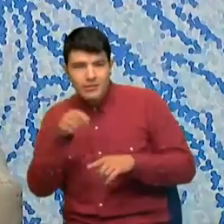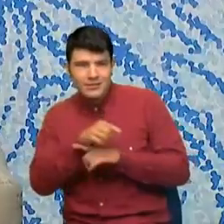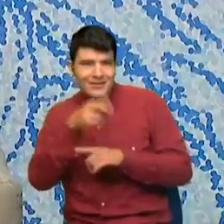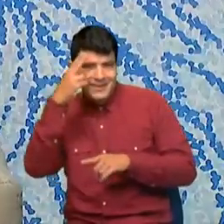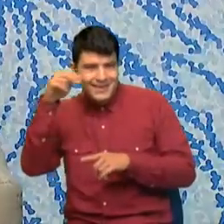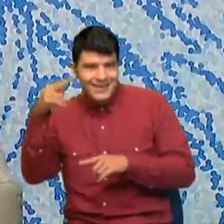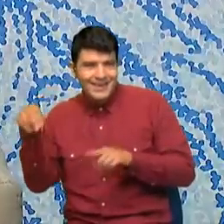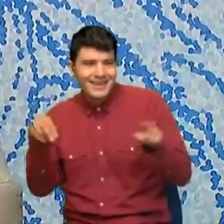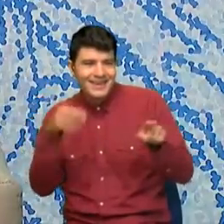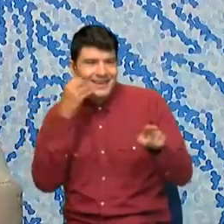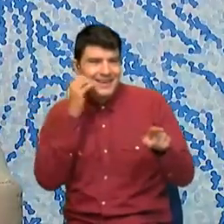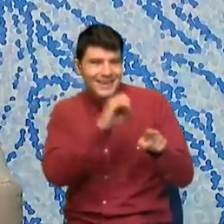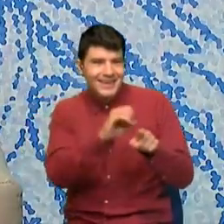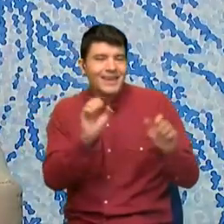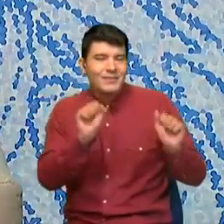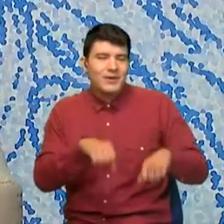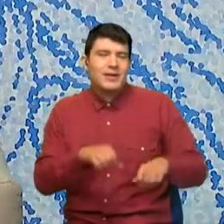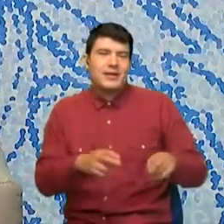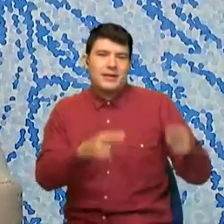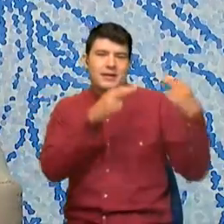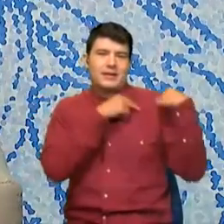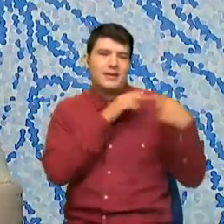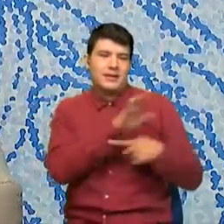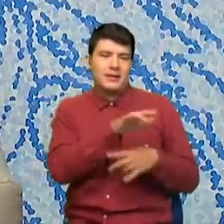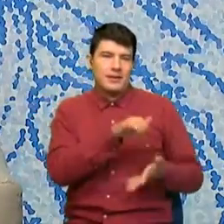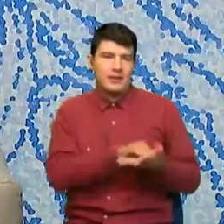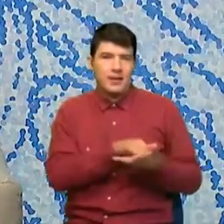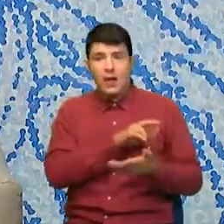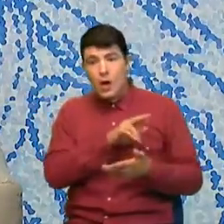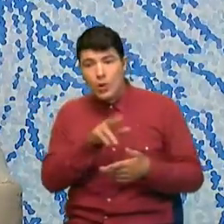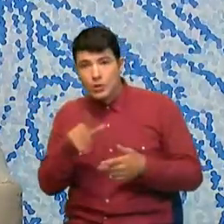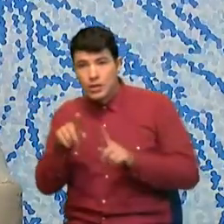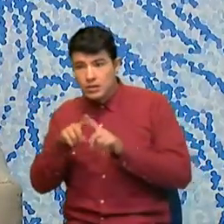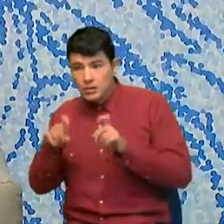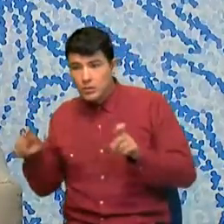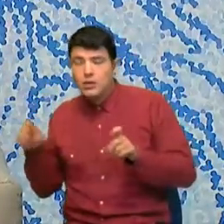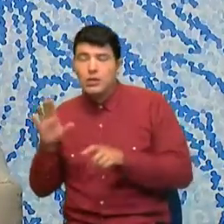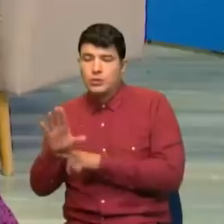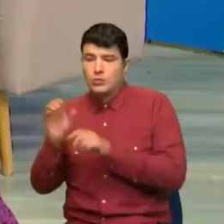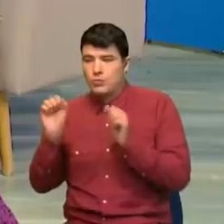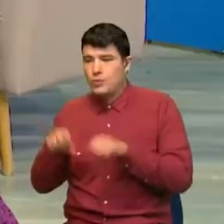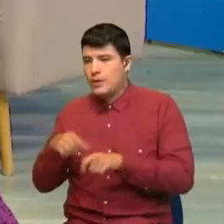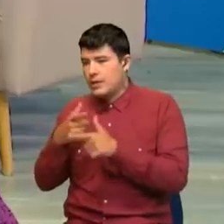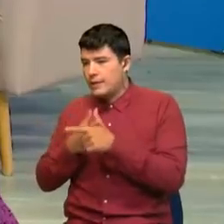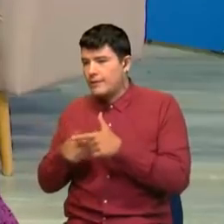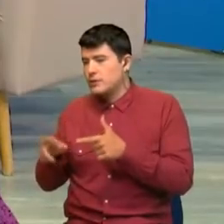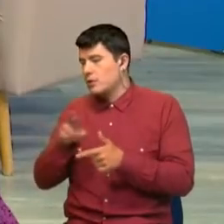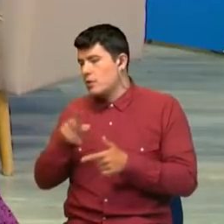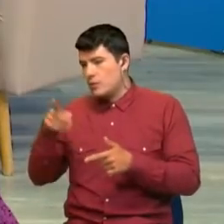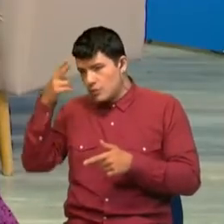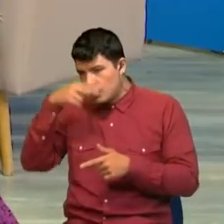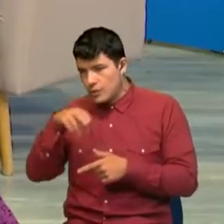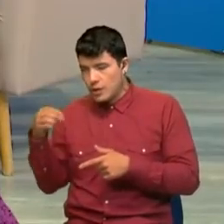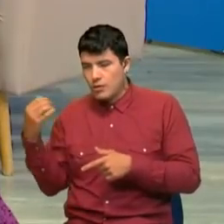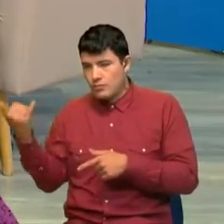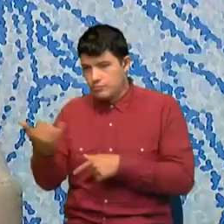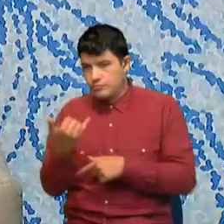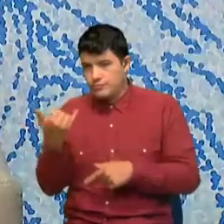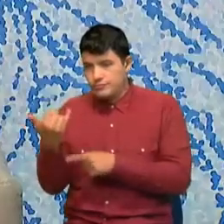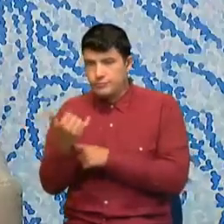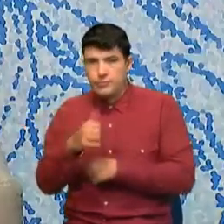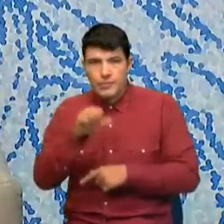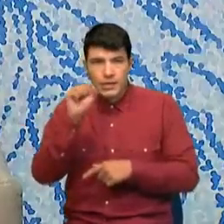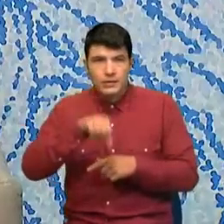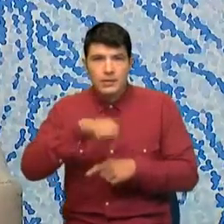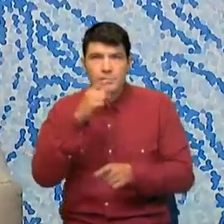La parte del padre de ellas. Exacto. Lo demás se repartiría entre todos los demás hijos herederos que haya. Bueno,